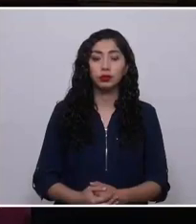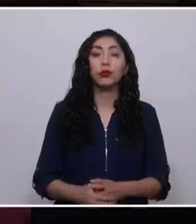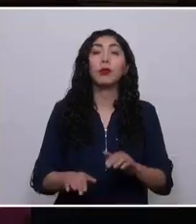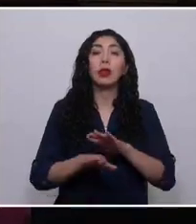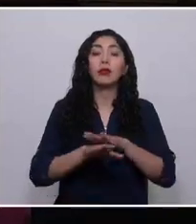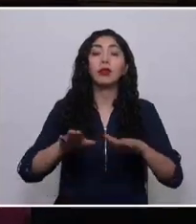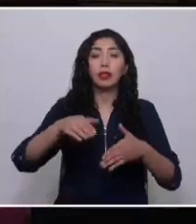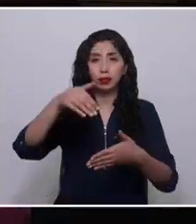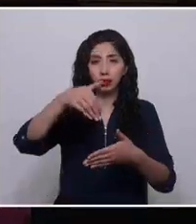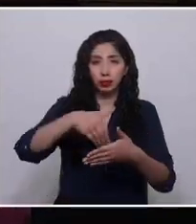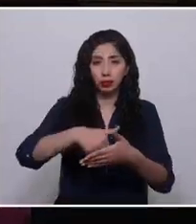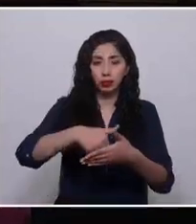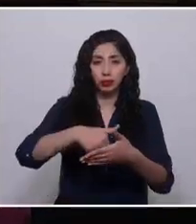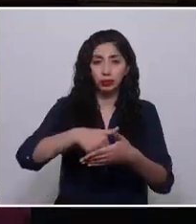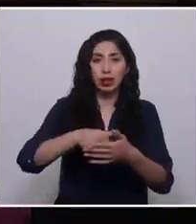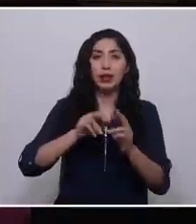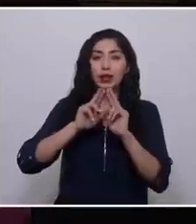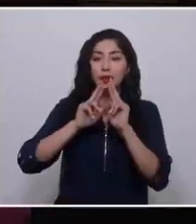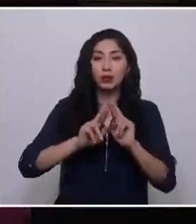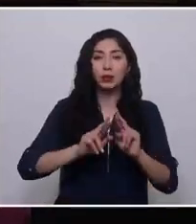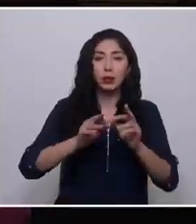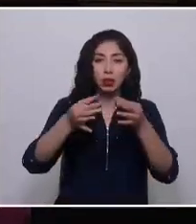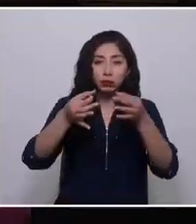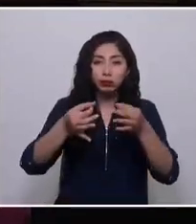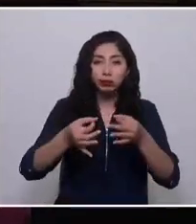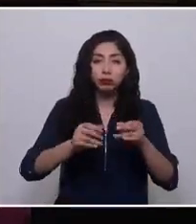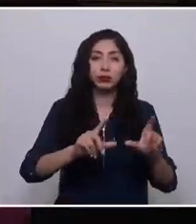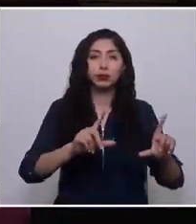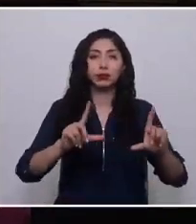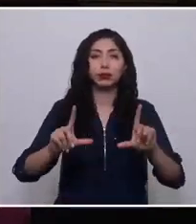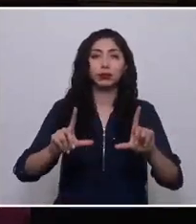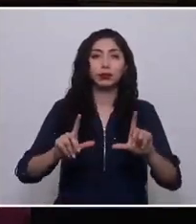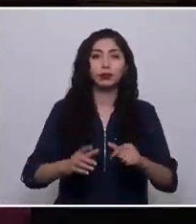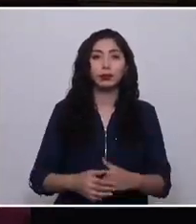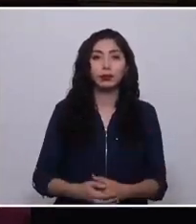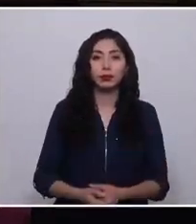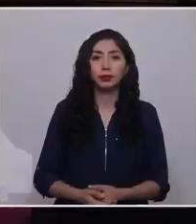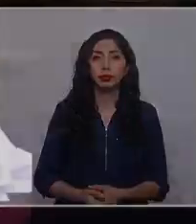Finalizada la votación, resultado de la votación.